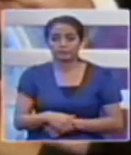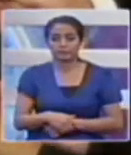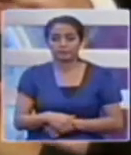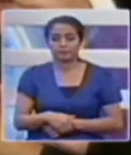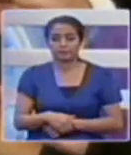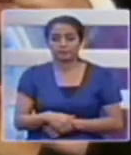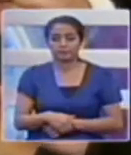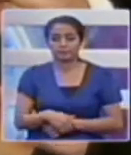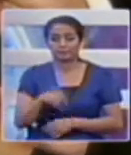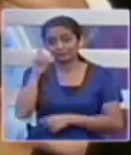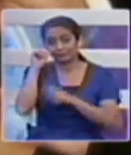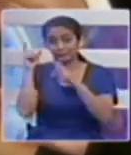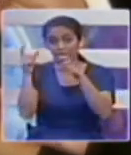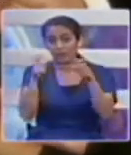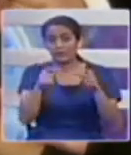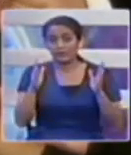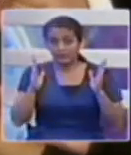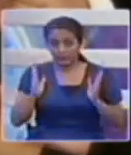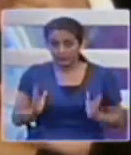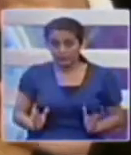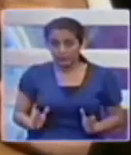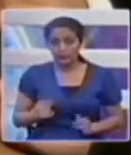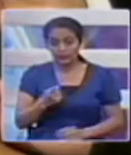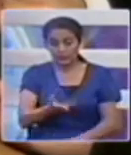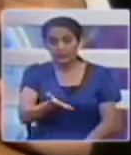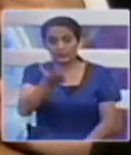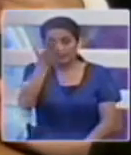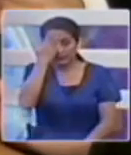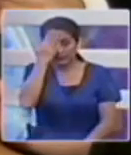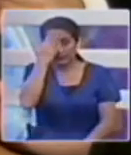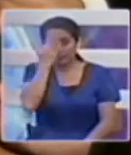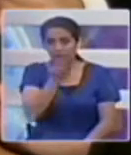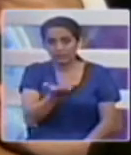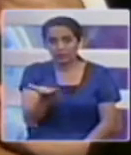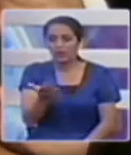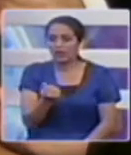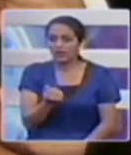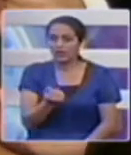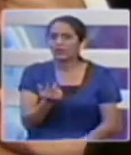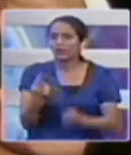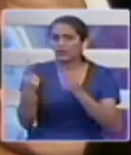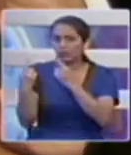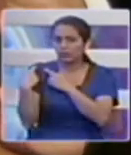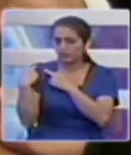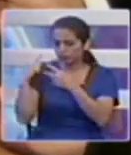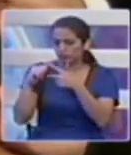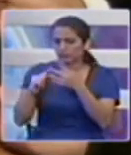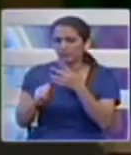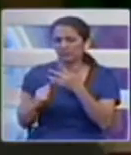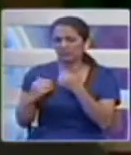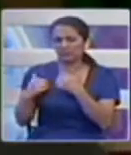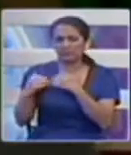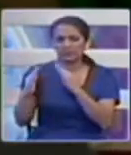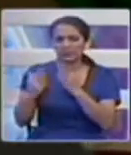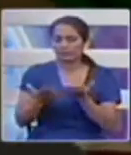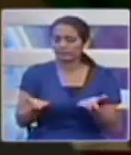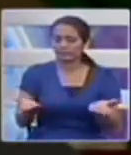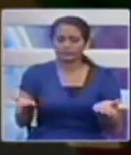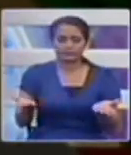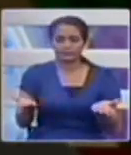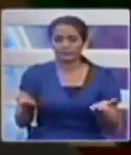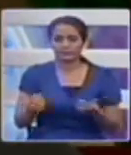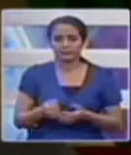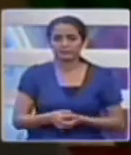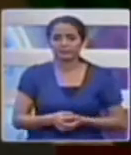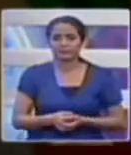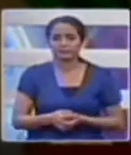que estuvo conociendo la causa no cumplió a cabalidad con sus funciones y con agilidad. Y en la misma oposición